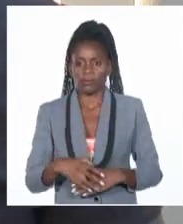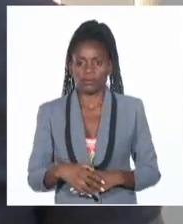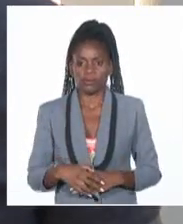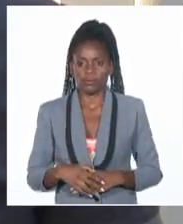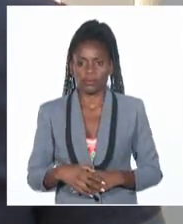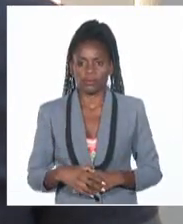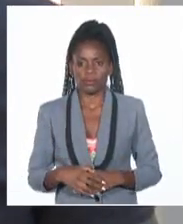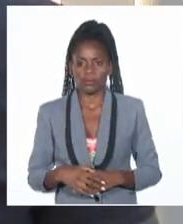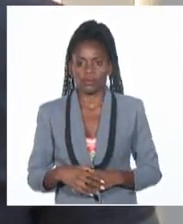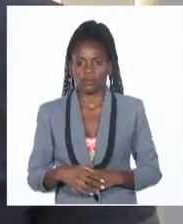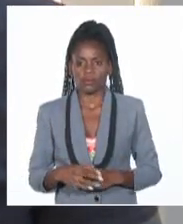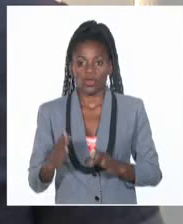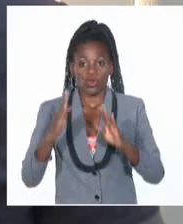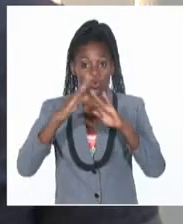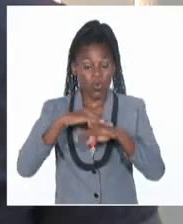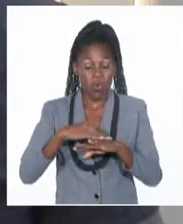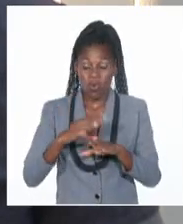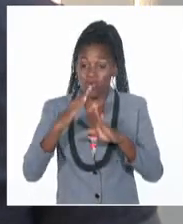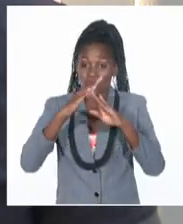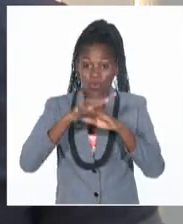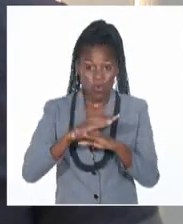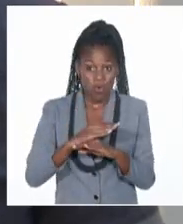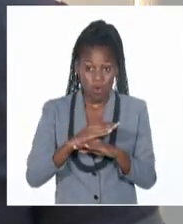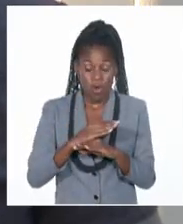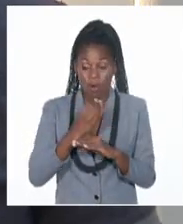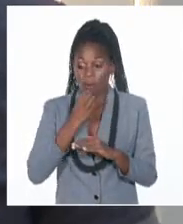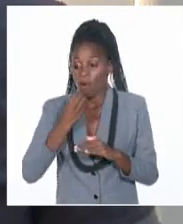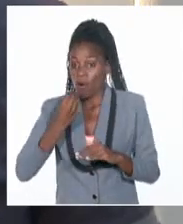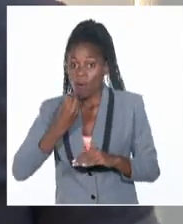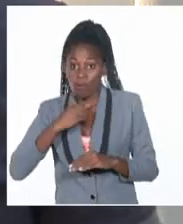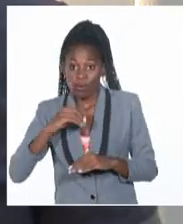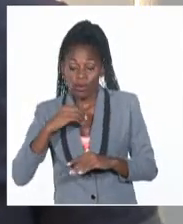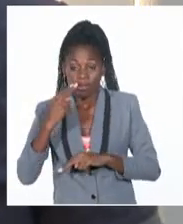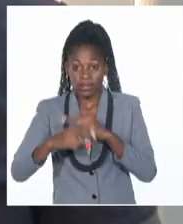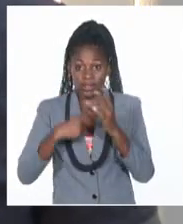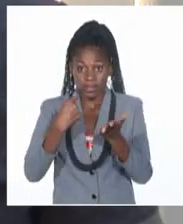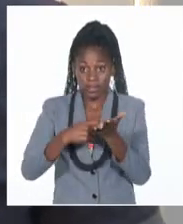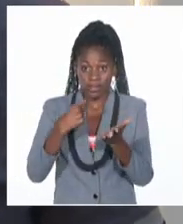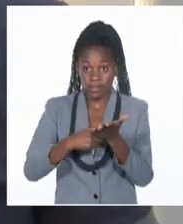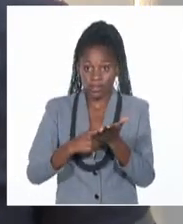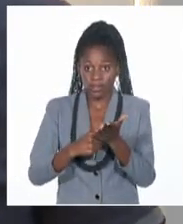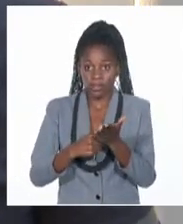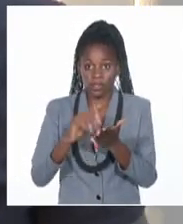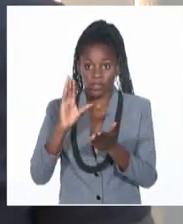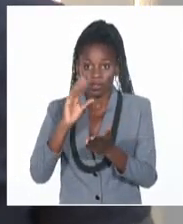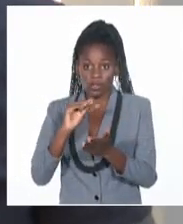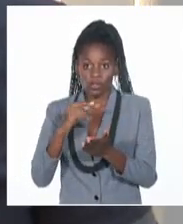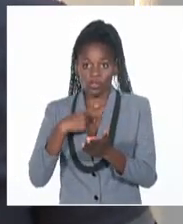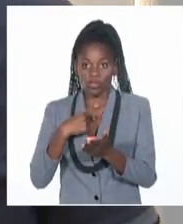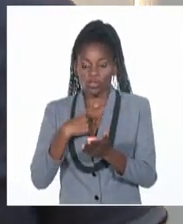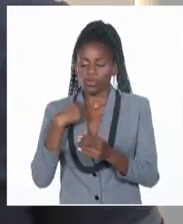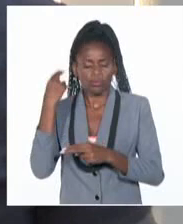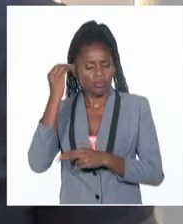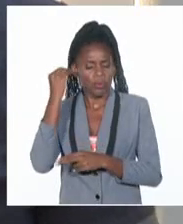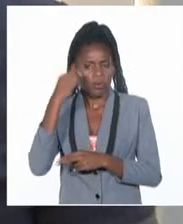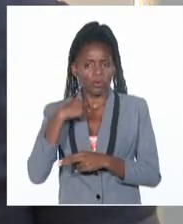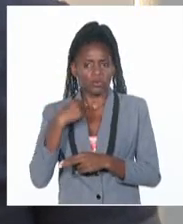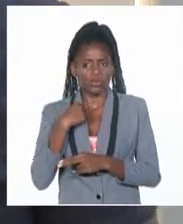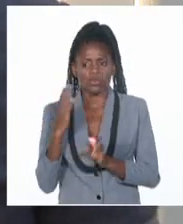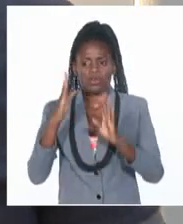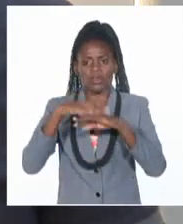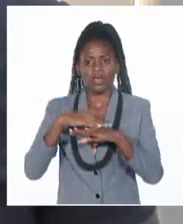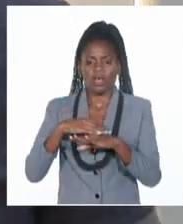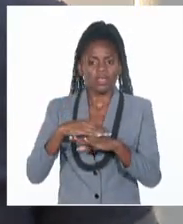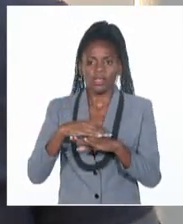no haya ninguna opción, cuando no haya ninguna oportunidad de efectuar el pago de la manera que lo estamos diciendo, nosotros nos encargaremos. Nadie quedará nunca